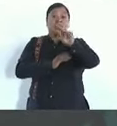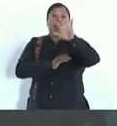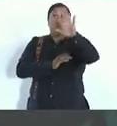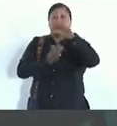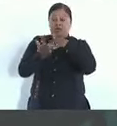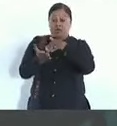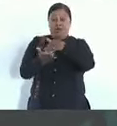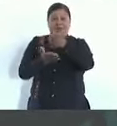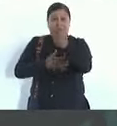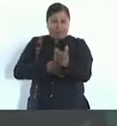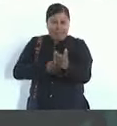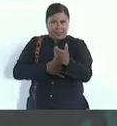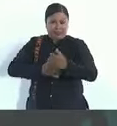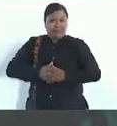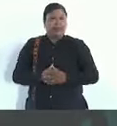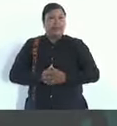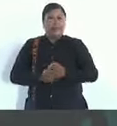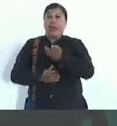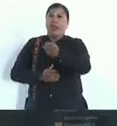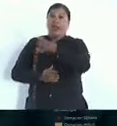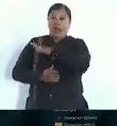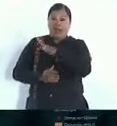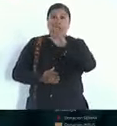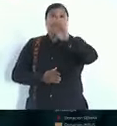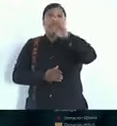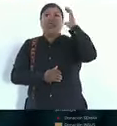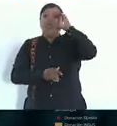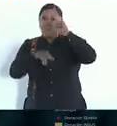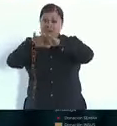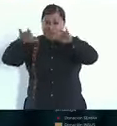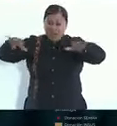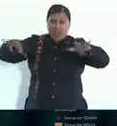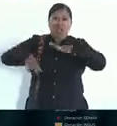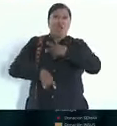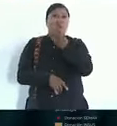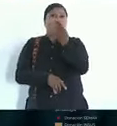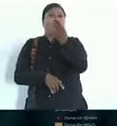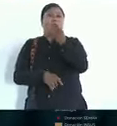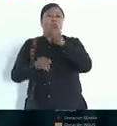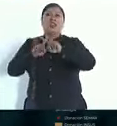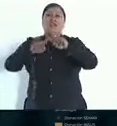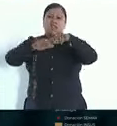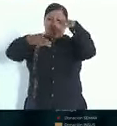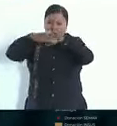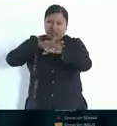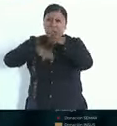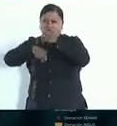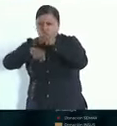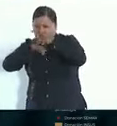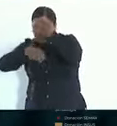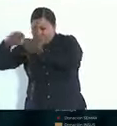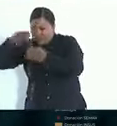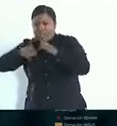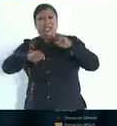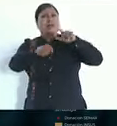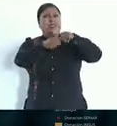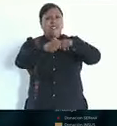2.385 millones de pesos. Tendrá 90 camas, contará con 25 consultorios de